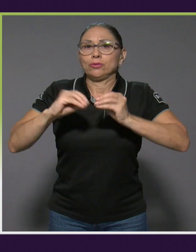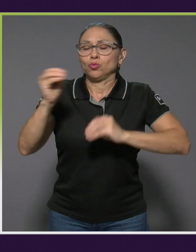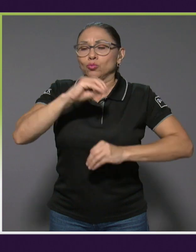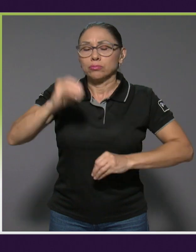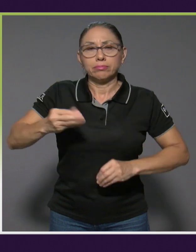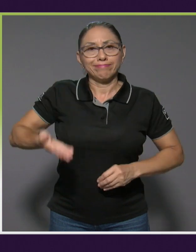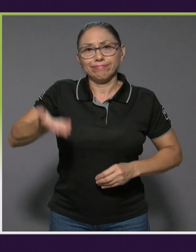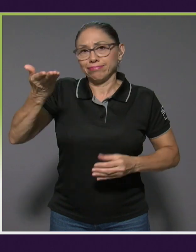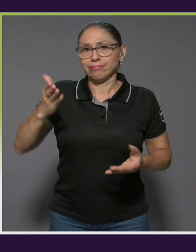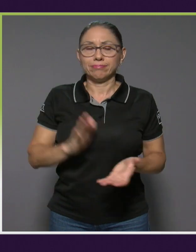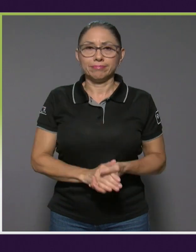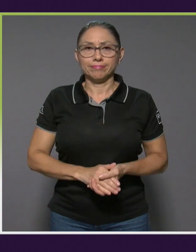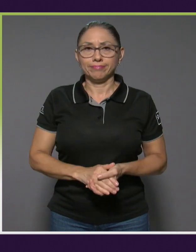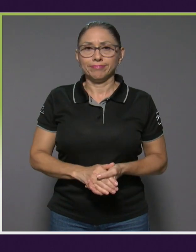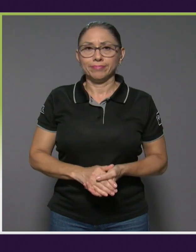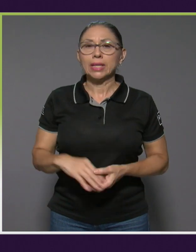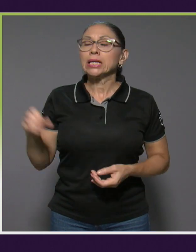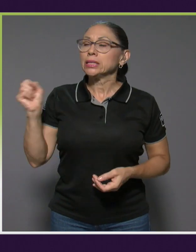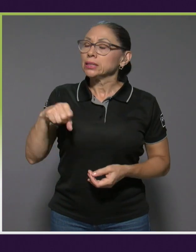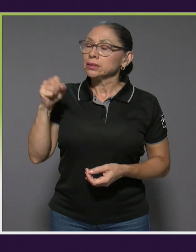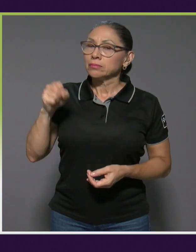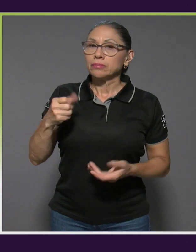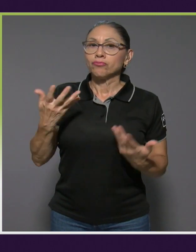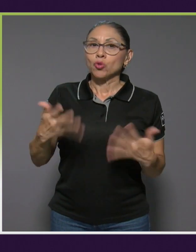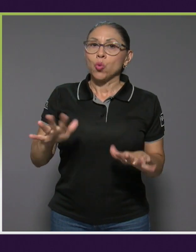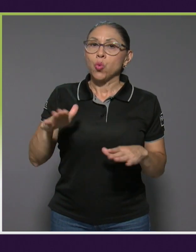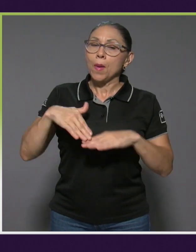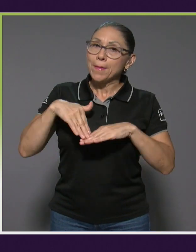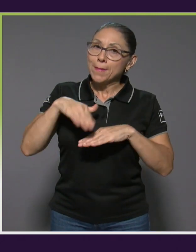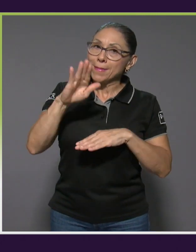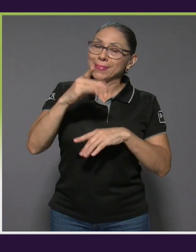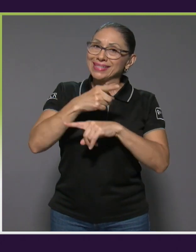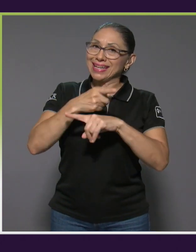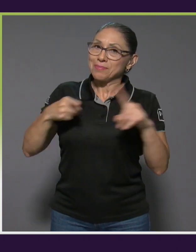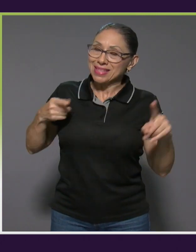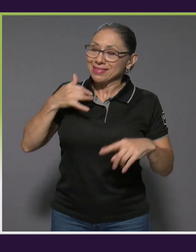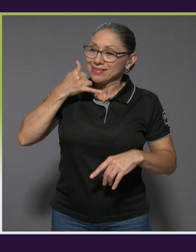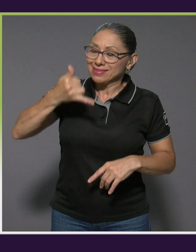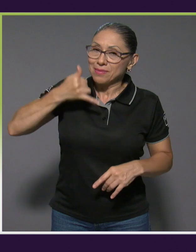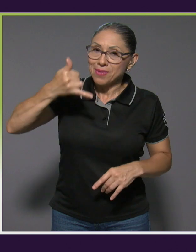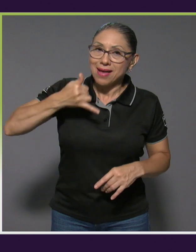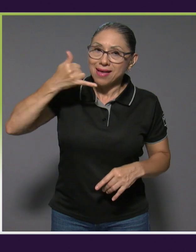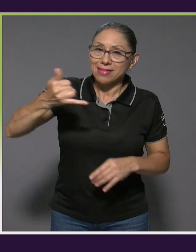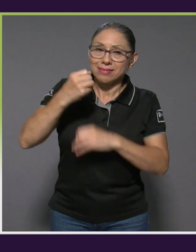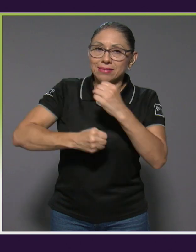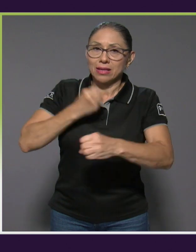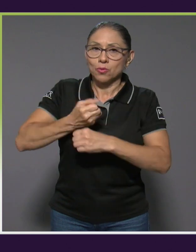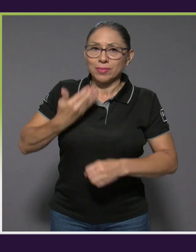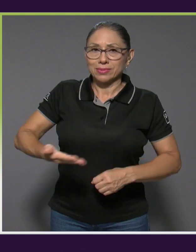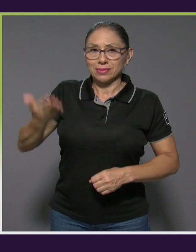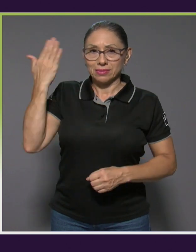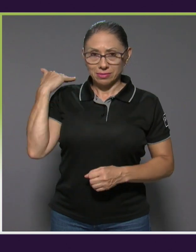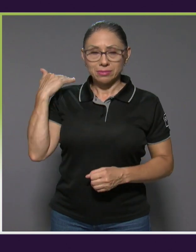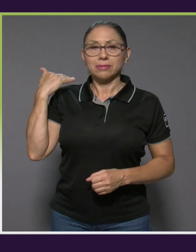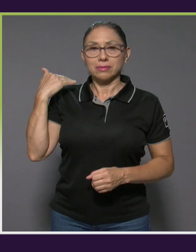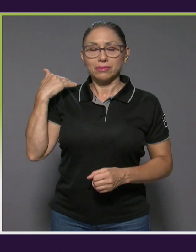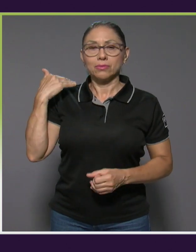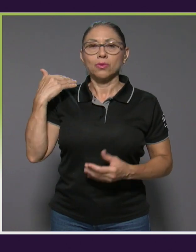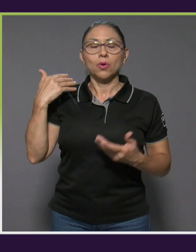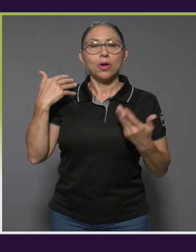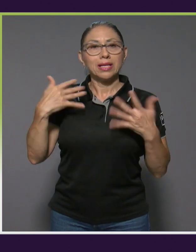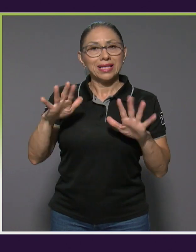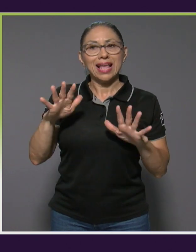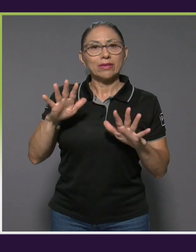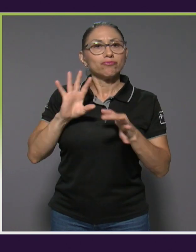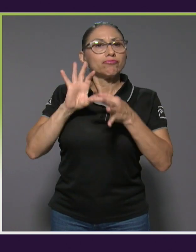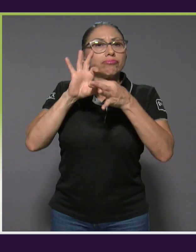alto. Sí, estamos hablando de que más de la mitad de estas llamadas, ¿verdad?, del año pasado, del 2022, se